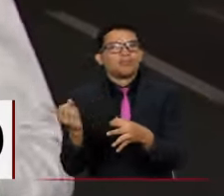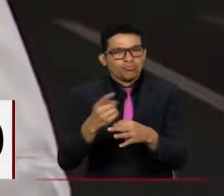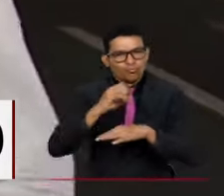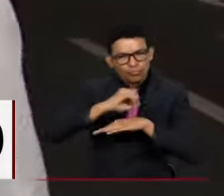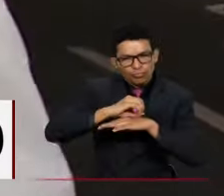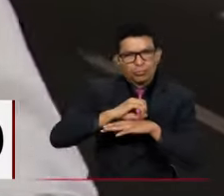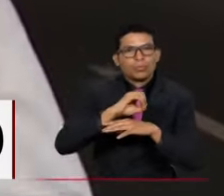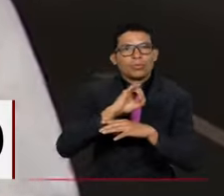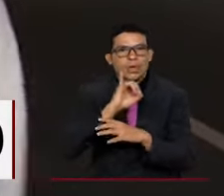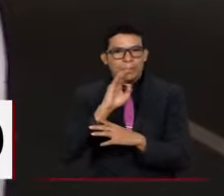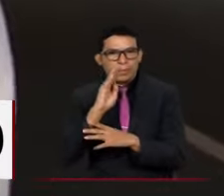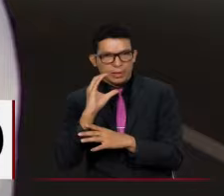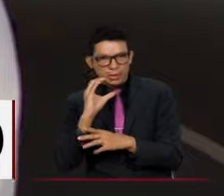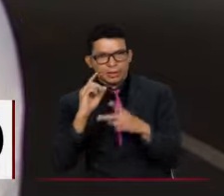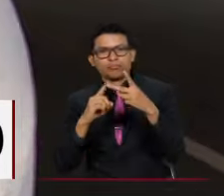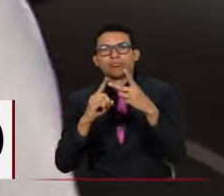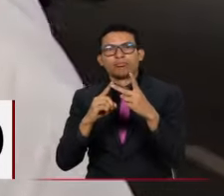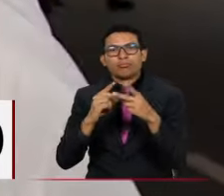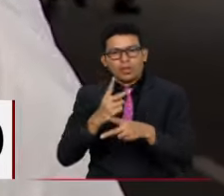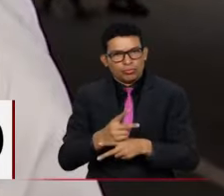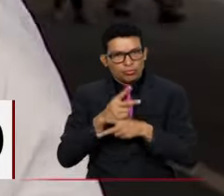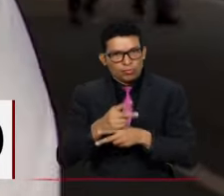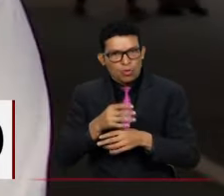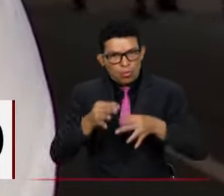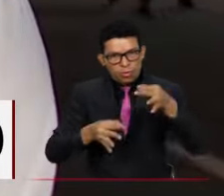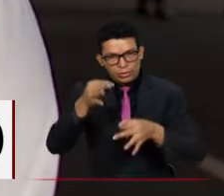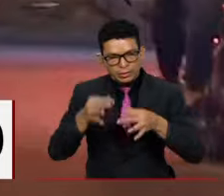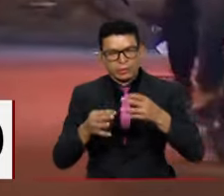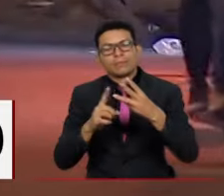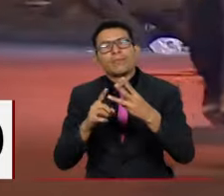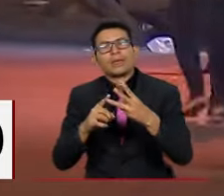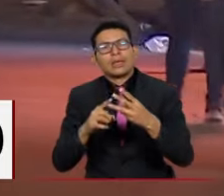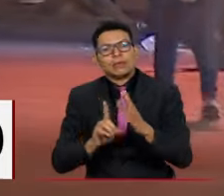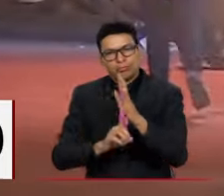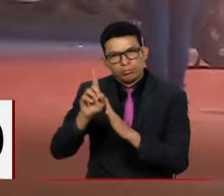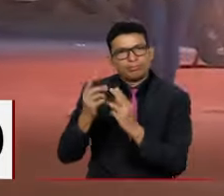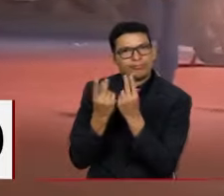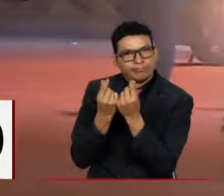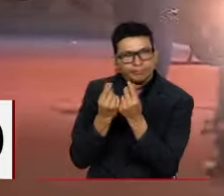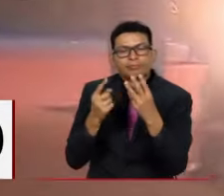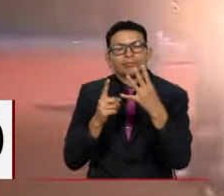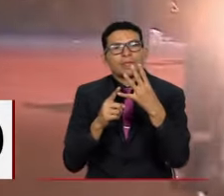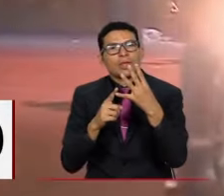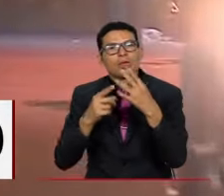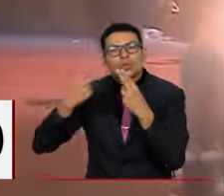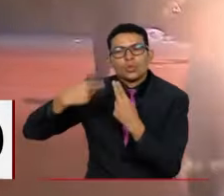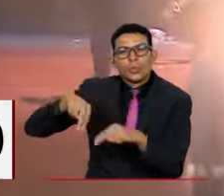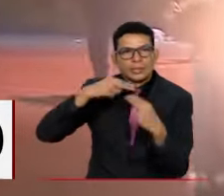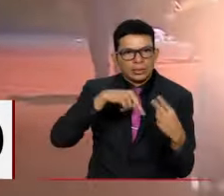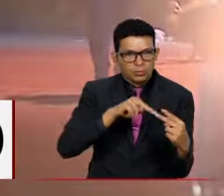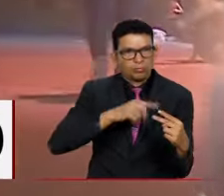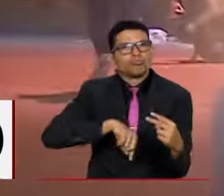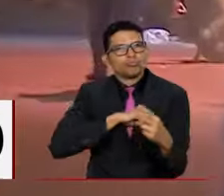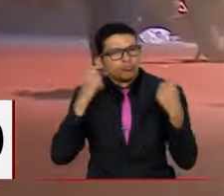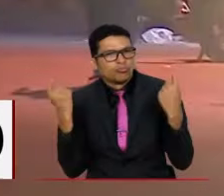está IBC, aquí está Seguridad y Justicia, tenemos también Desarrollo Económico, tenemos Turismo, y la ideal es que tengamos una